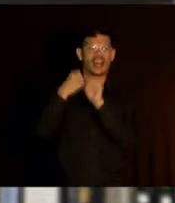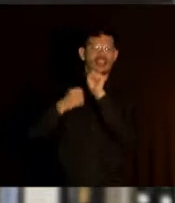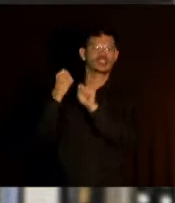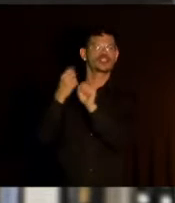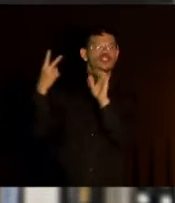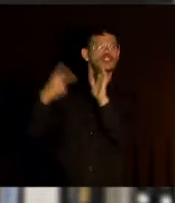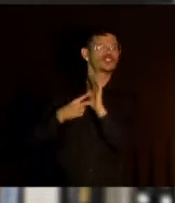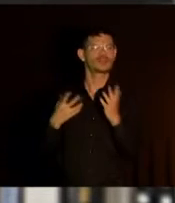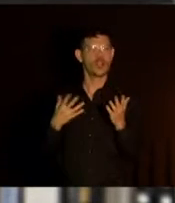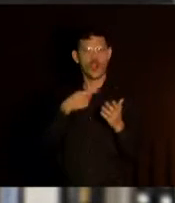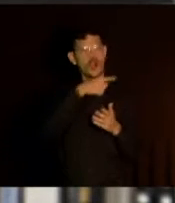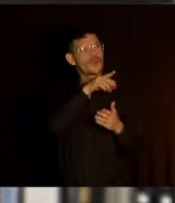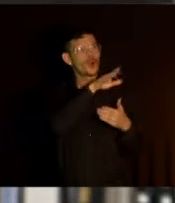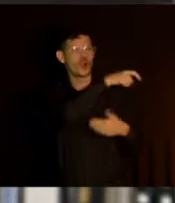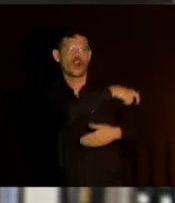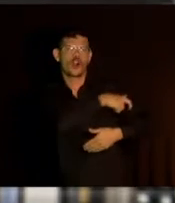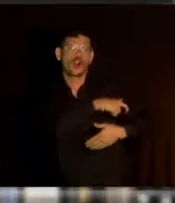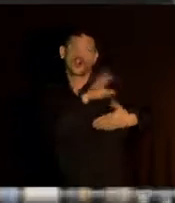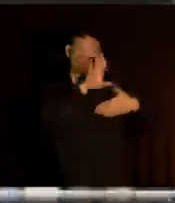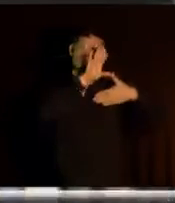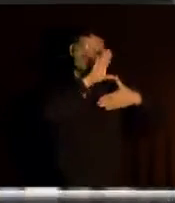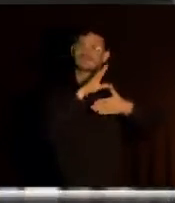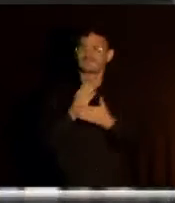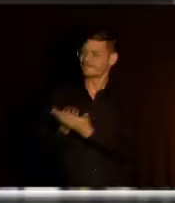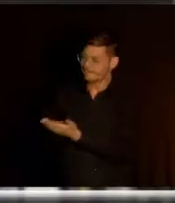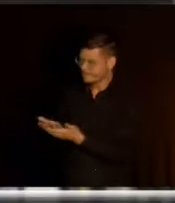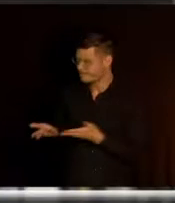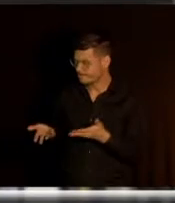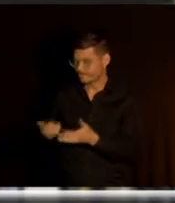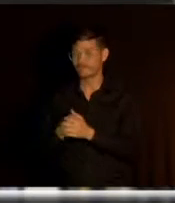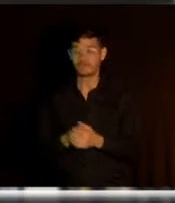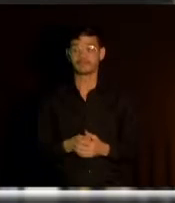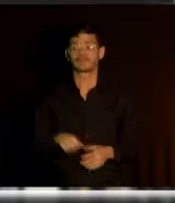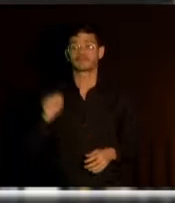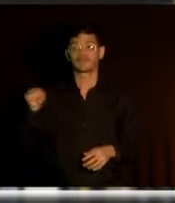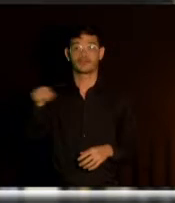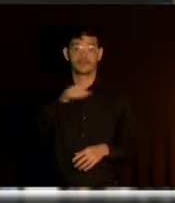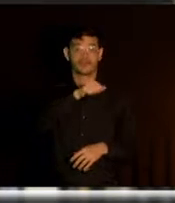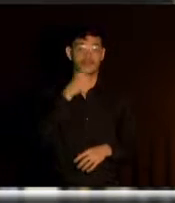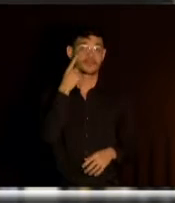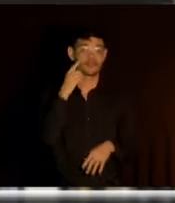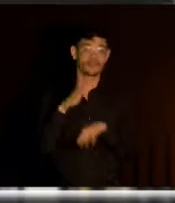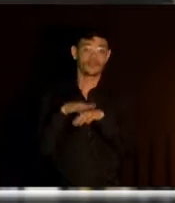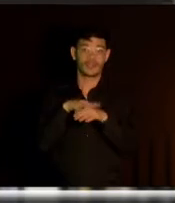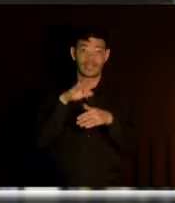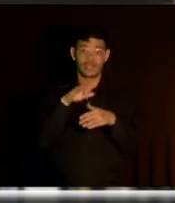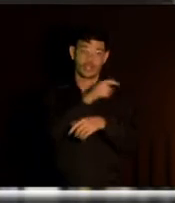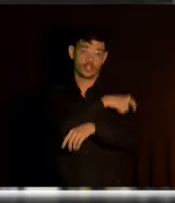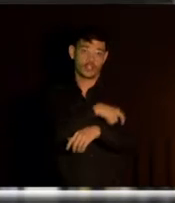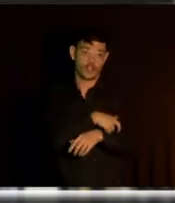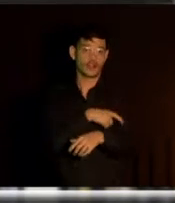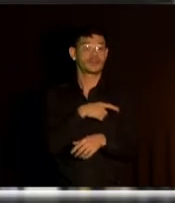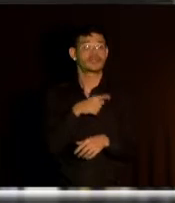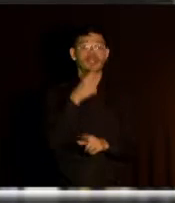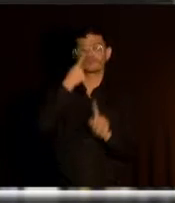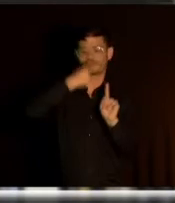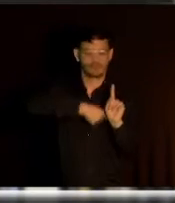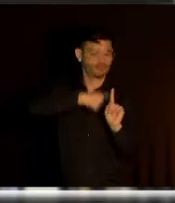El Comité Paralímpico de las Américas mensualmente en cada uno de sus comités hace seguimiento a cada uno de los